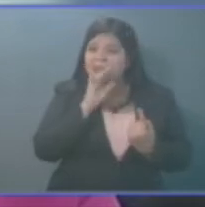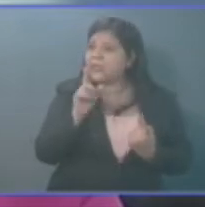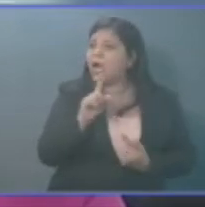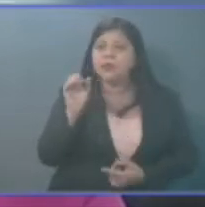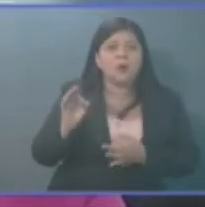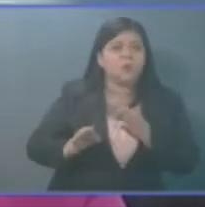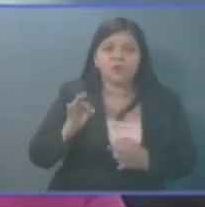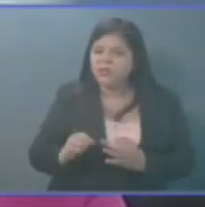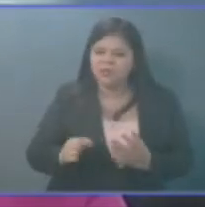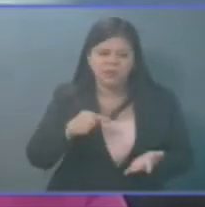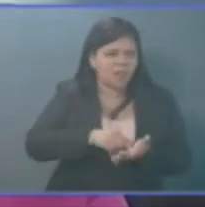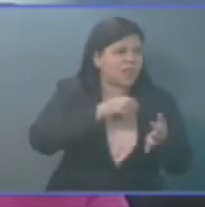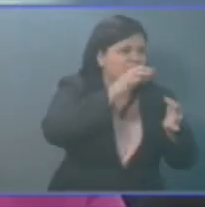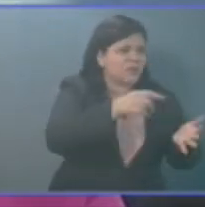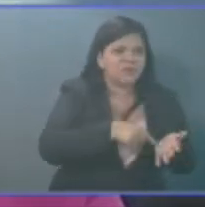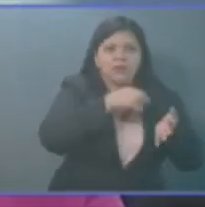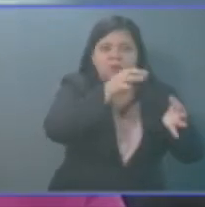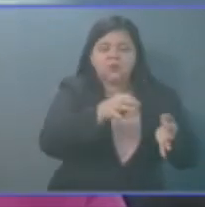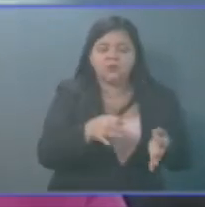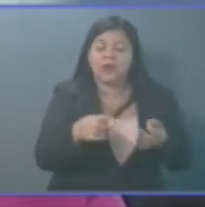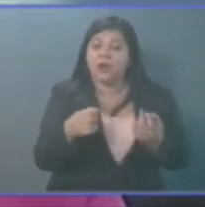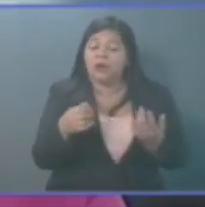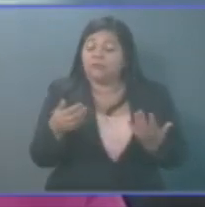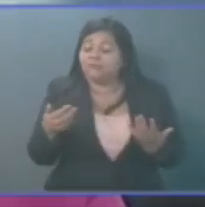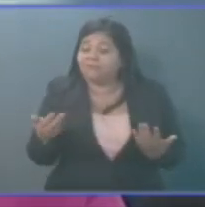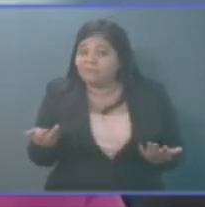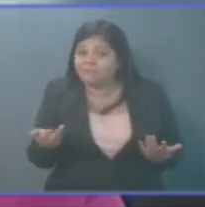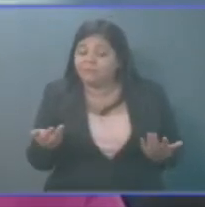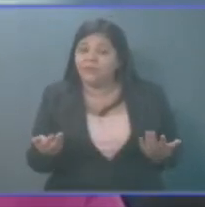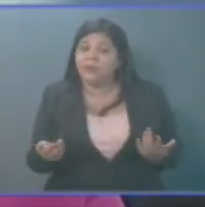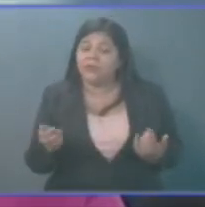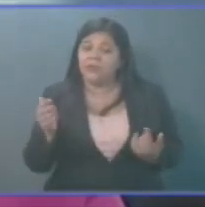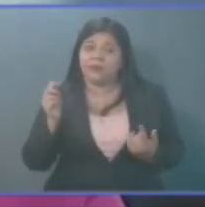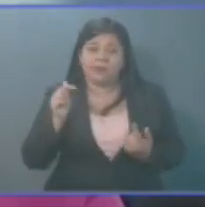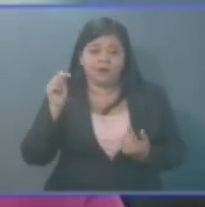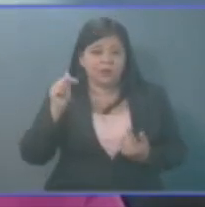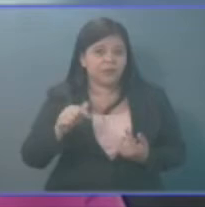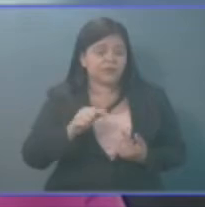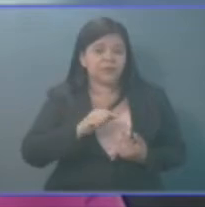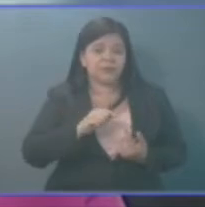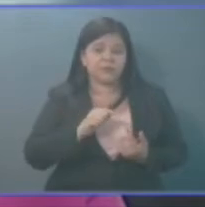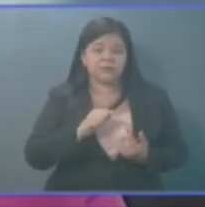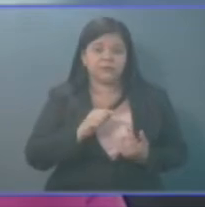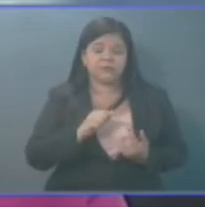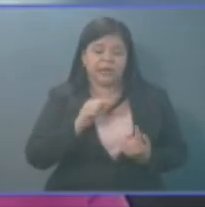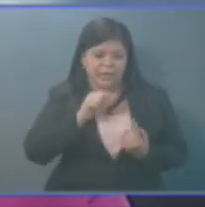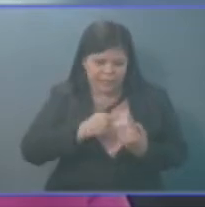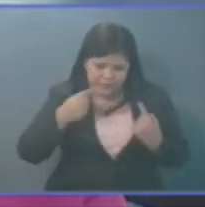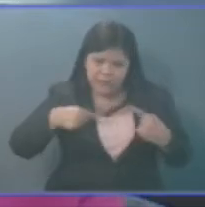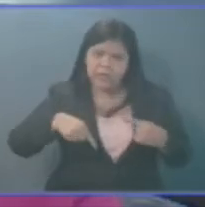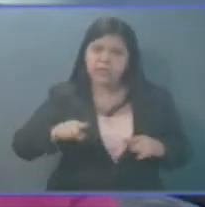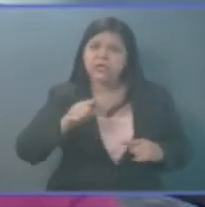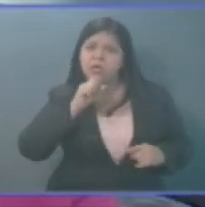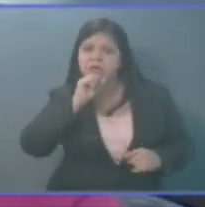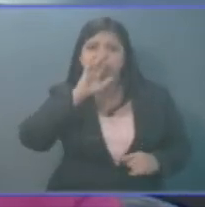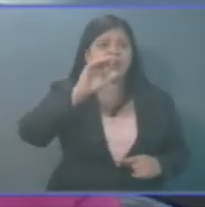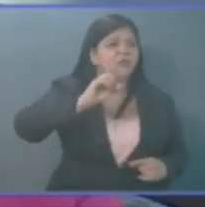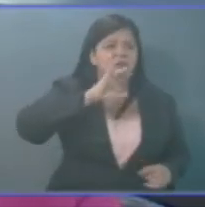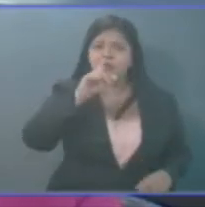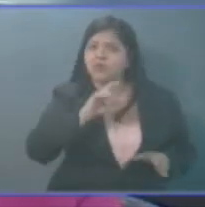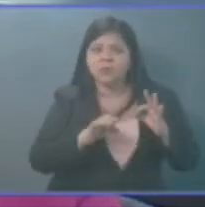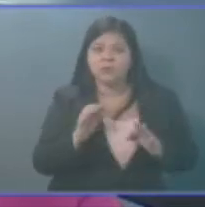injusticia que hacía. Sin embargo, eso no calló su voz y fue